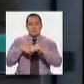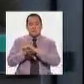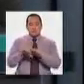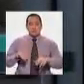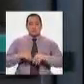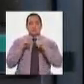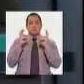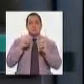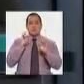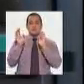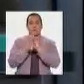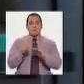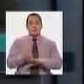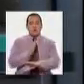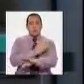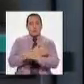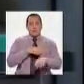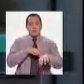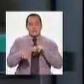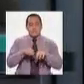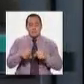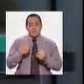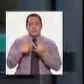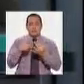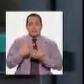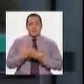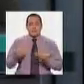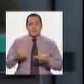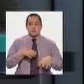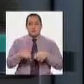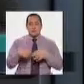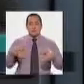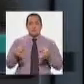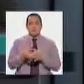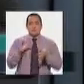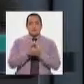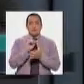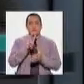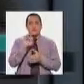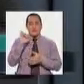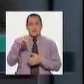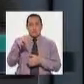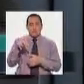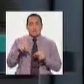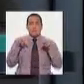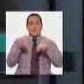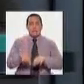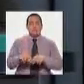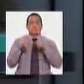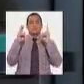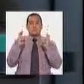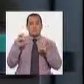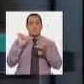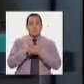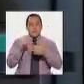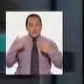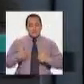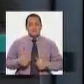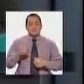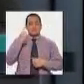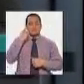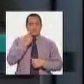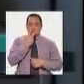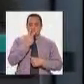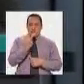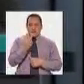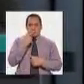materia como lo realizado y las acciones realizadas por el comando Chavín de Huántar, es un tema que llama la atención